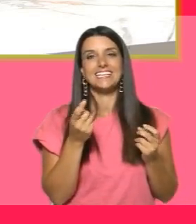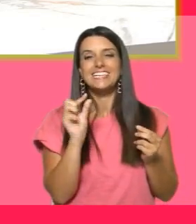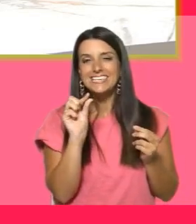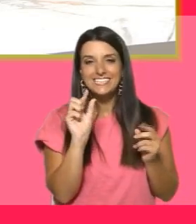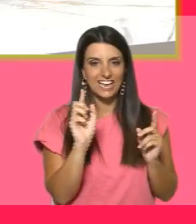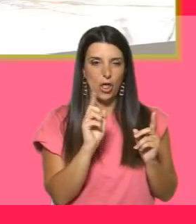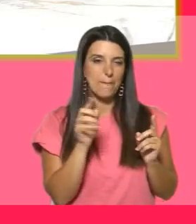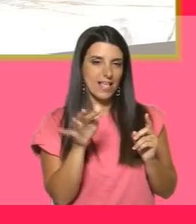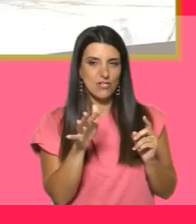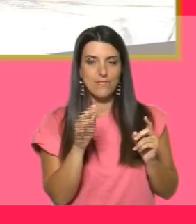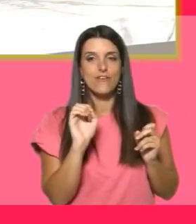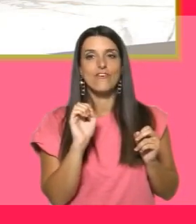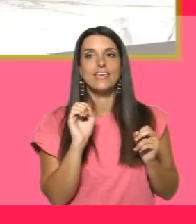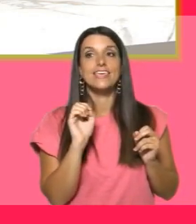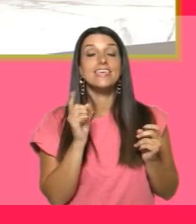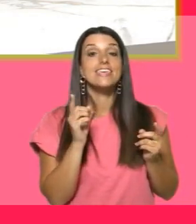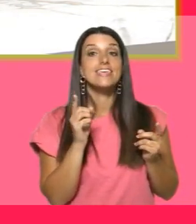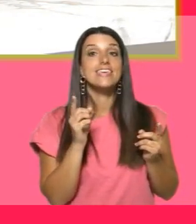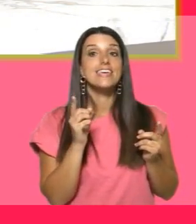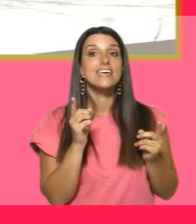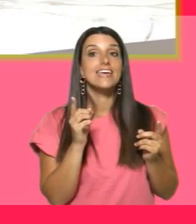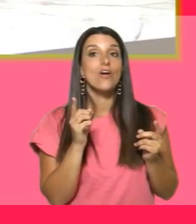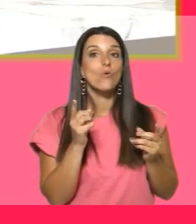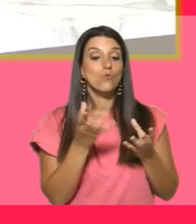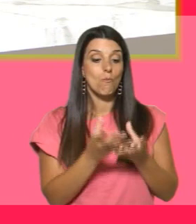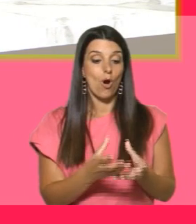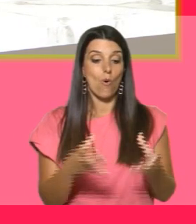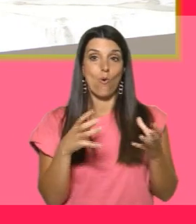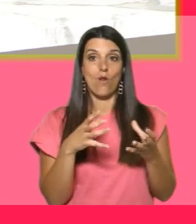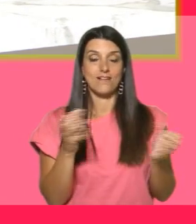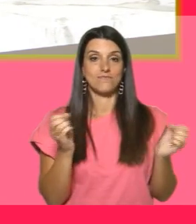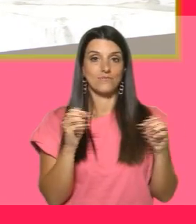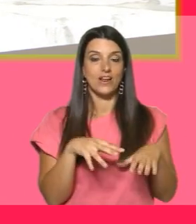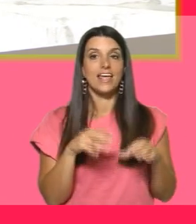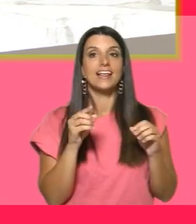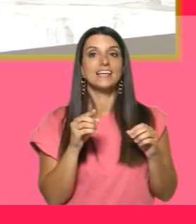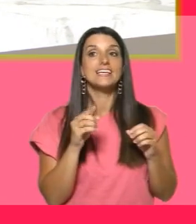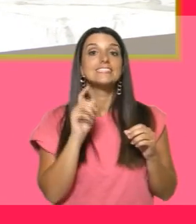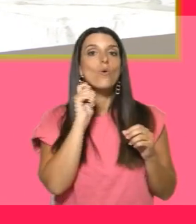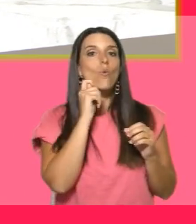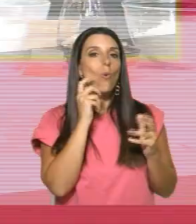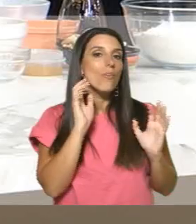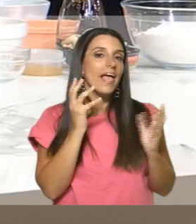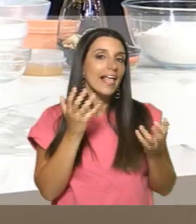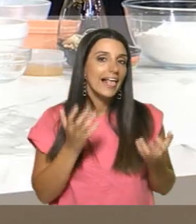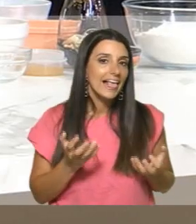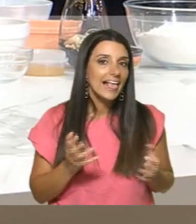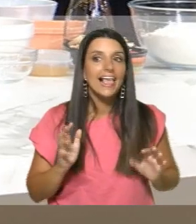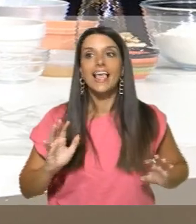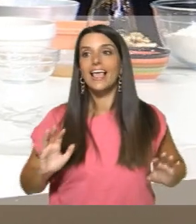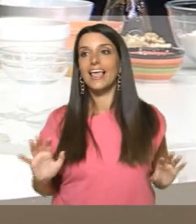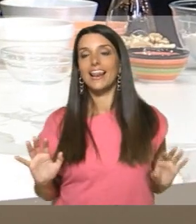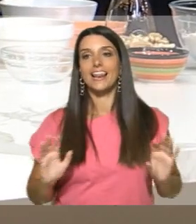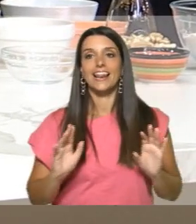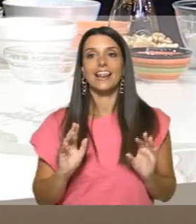chiquitita. ¿Y qué vas a hacer? La vas a poner en un bol. Vas a agregar, si te gusta, acá todo es opcional. Vas